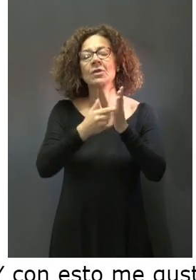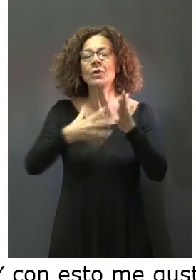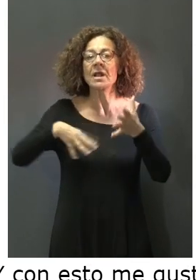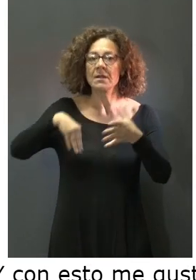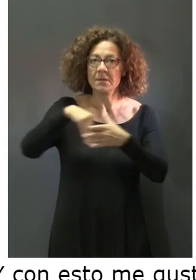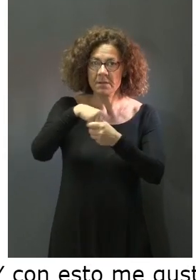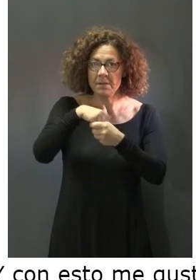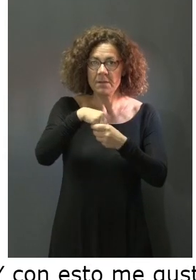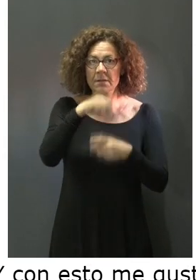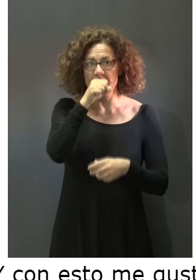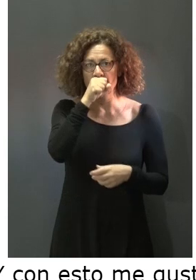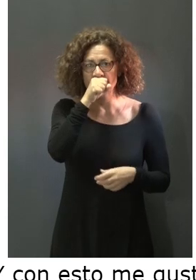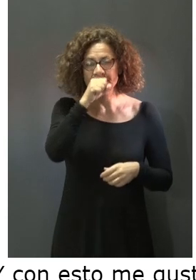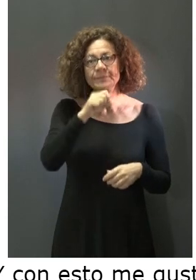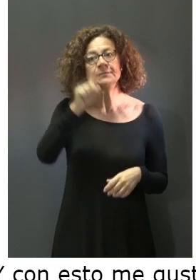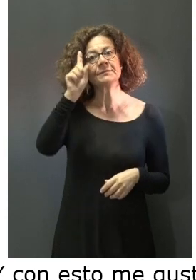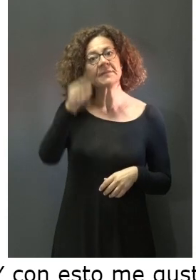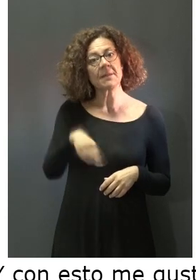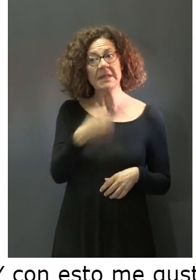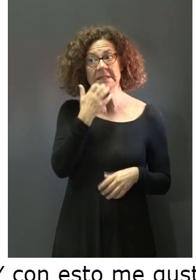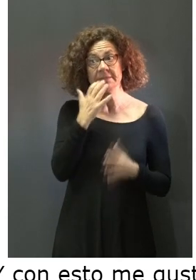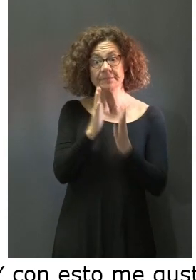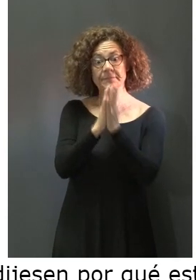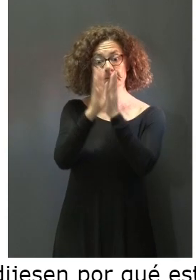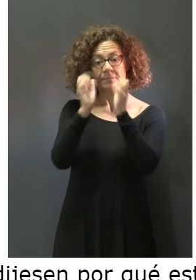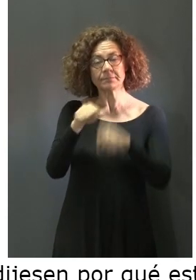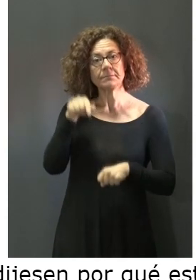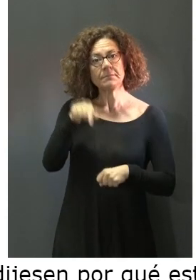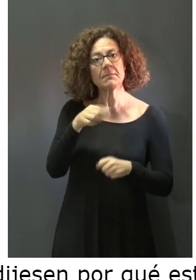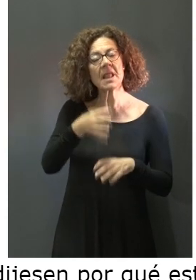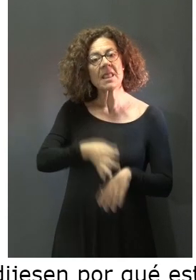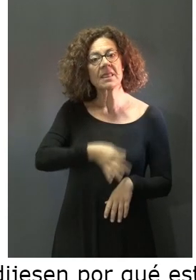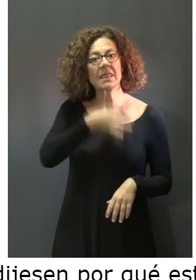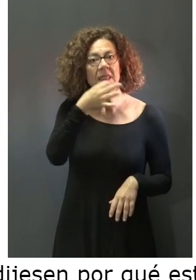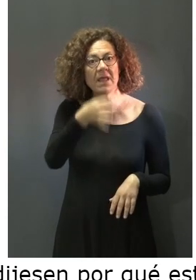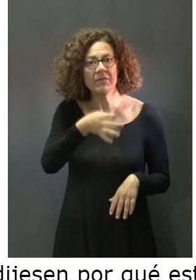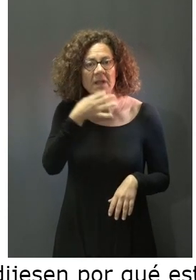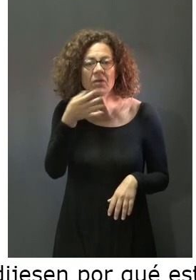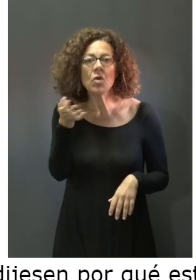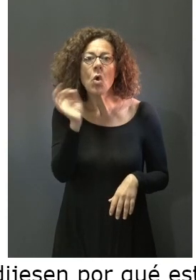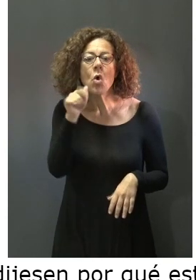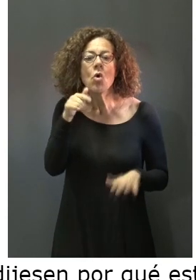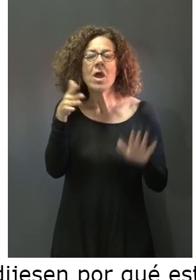Inclusiva. También si están de acuerdo con esta definición o